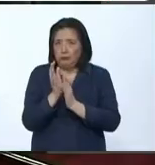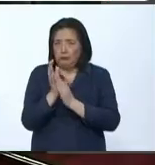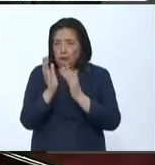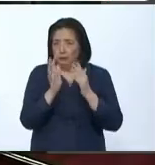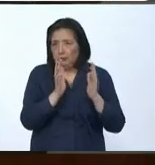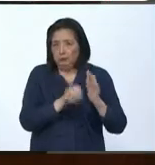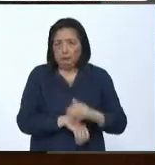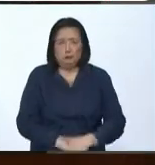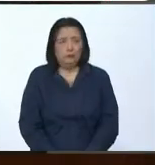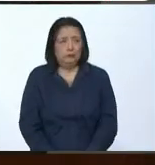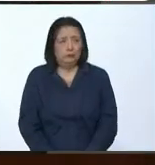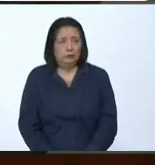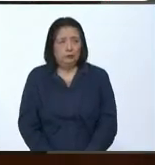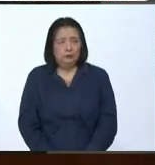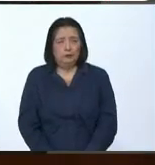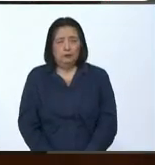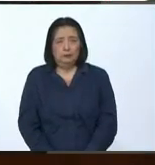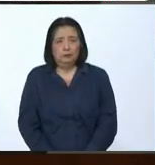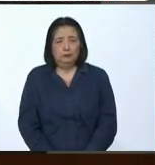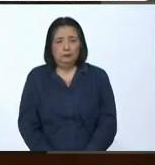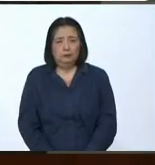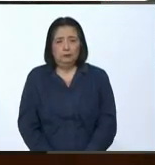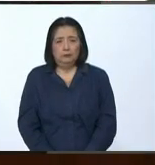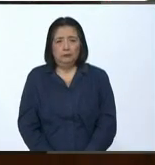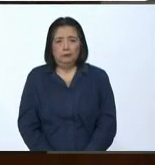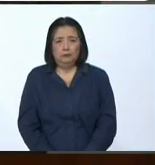Durante el proceso de protestas.